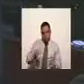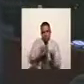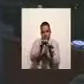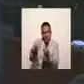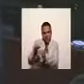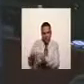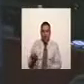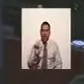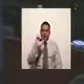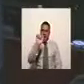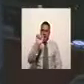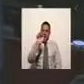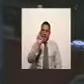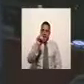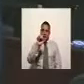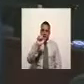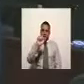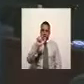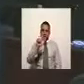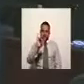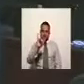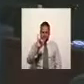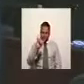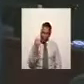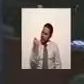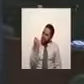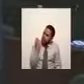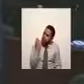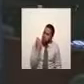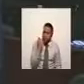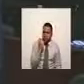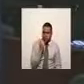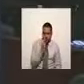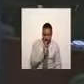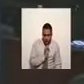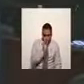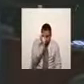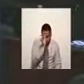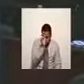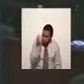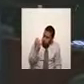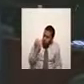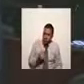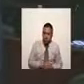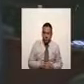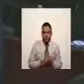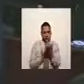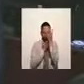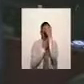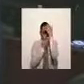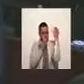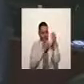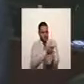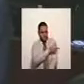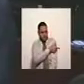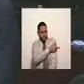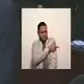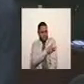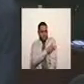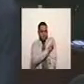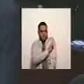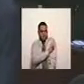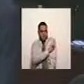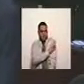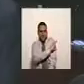de ellos Amalfi, el último fin de semana la FARC hizo un recorrido